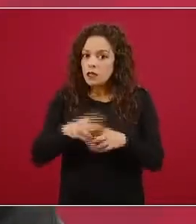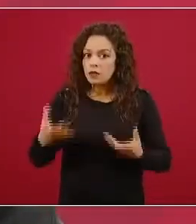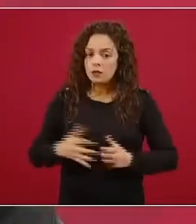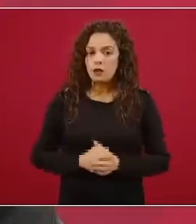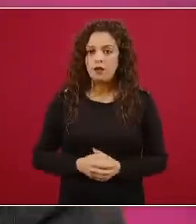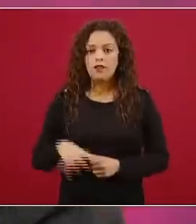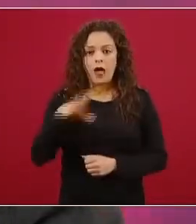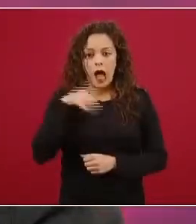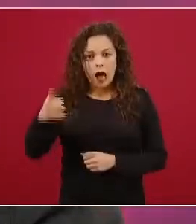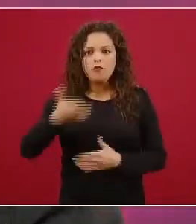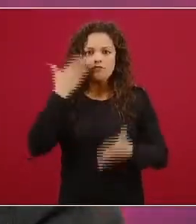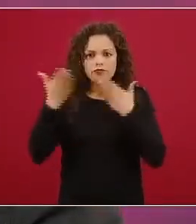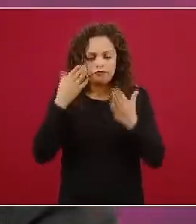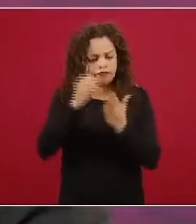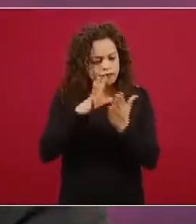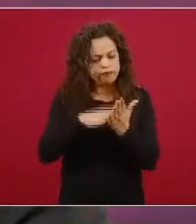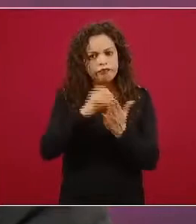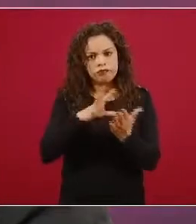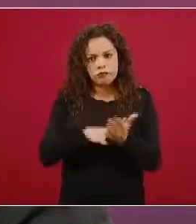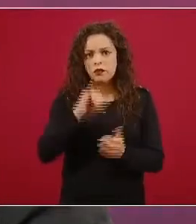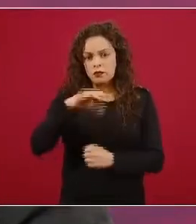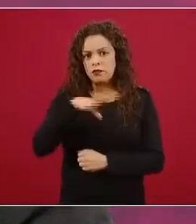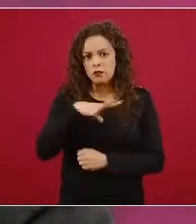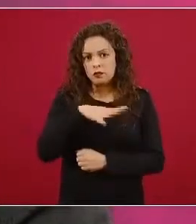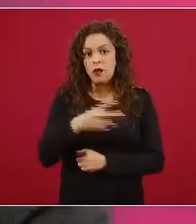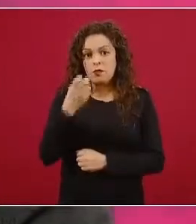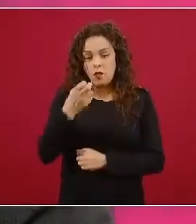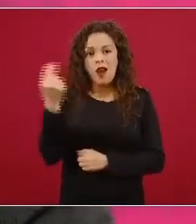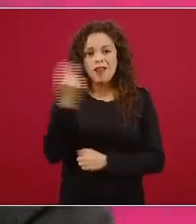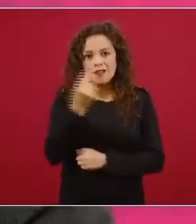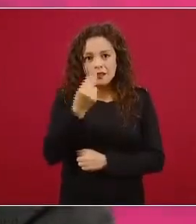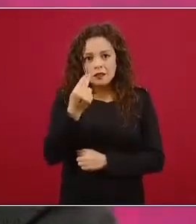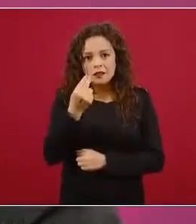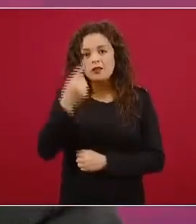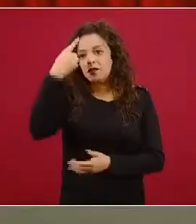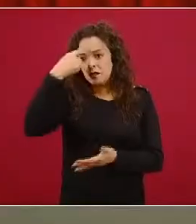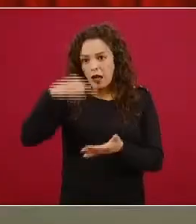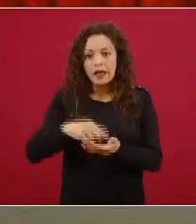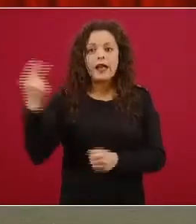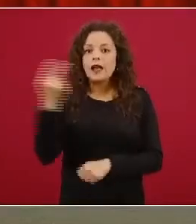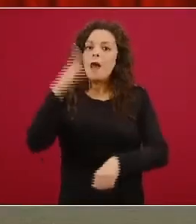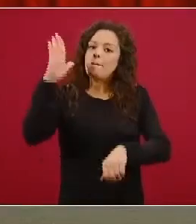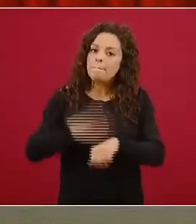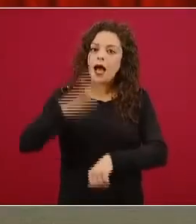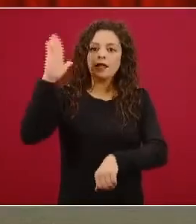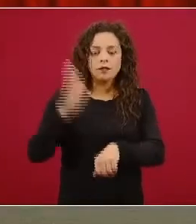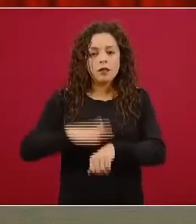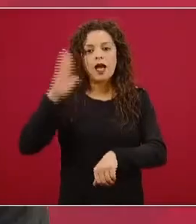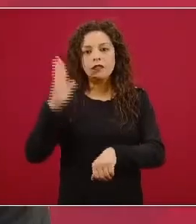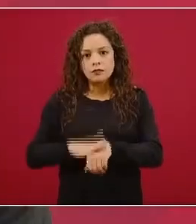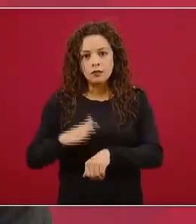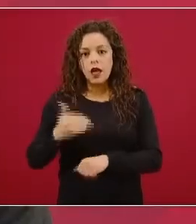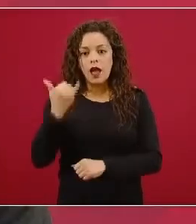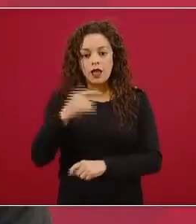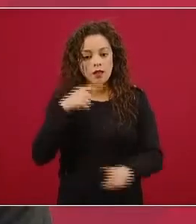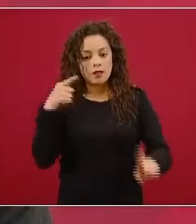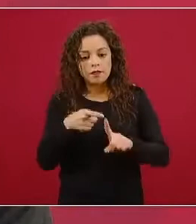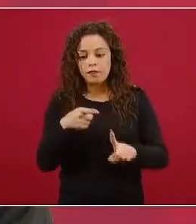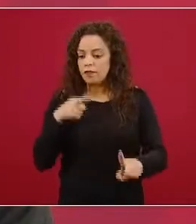estudios específicos al respecto, y consideramos que se necesitan más, y que se necesitan además en ciertos campos